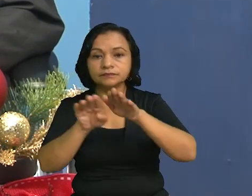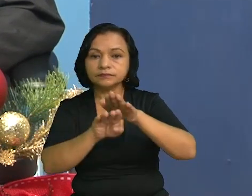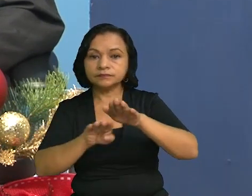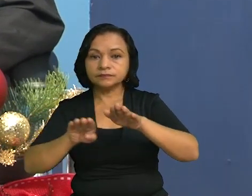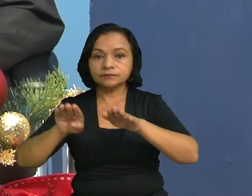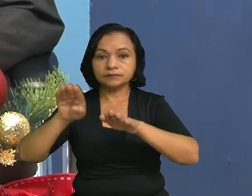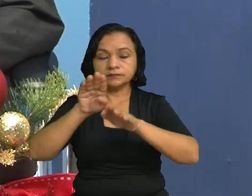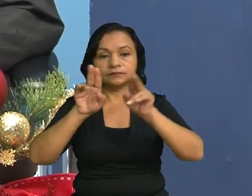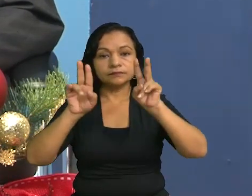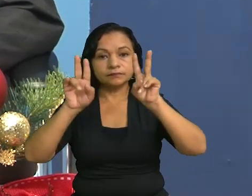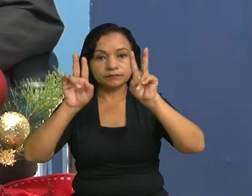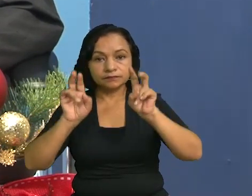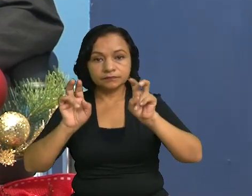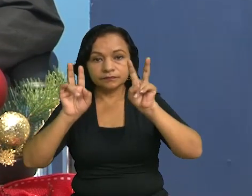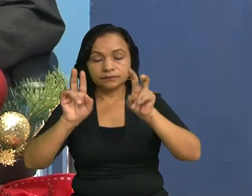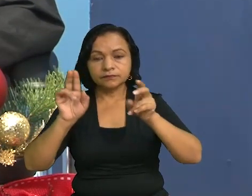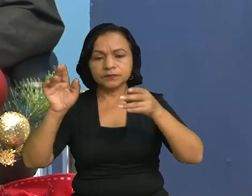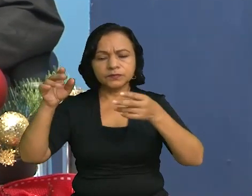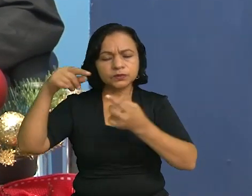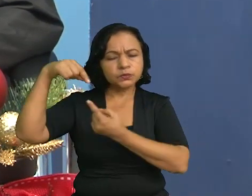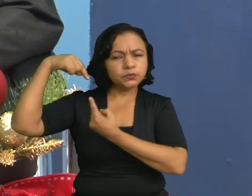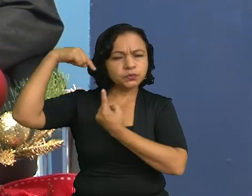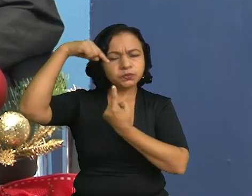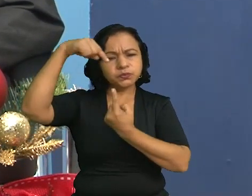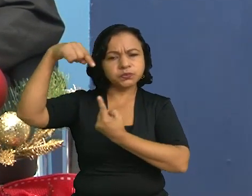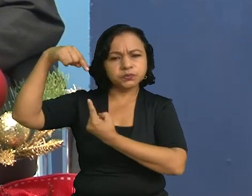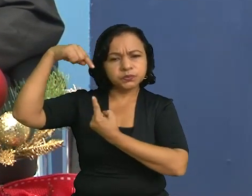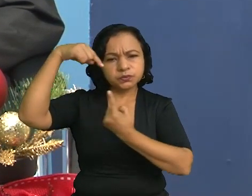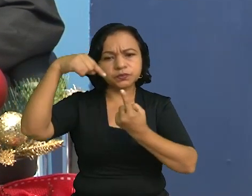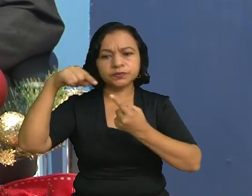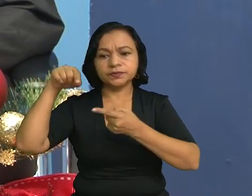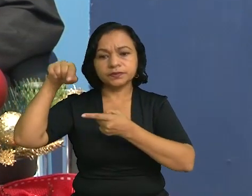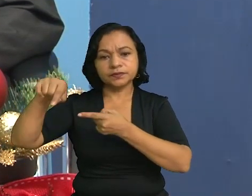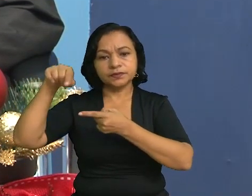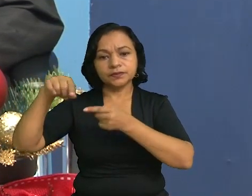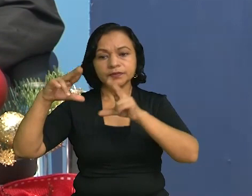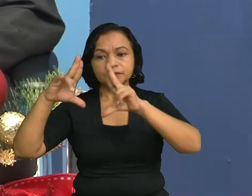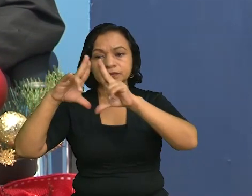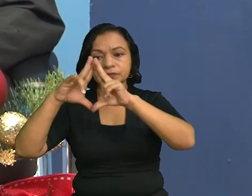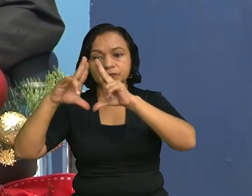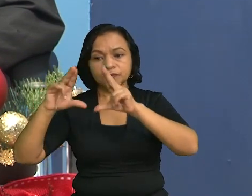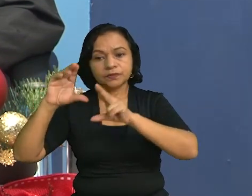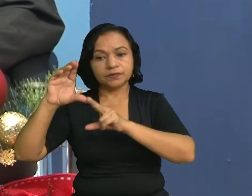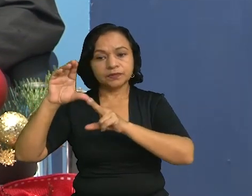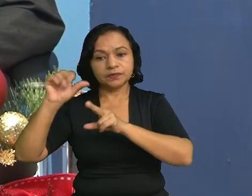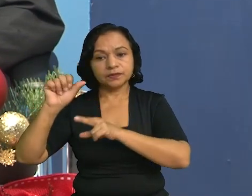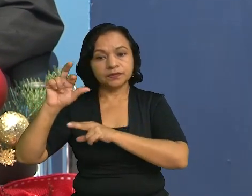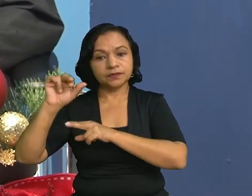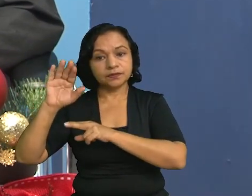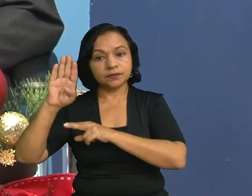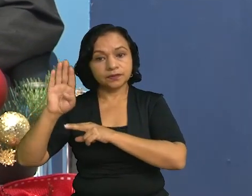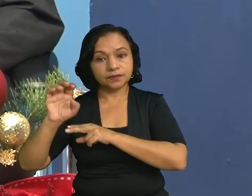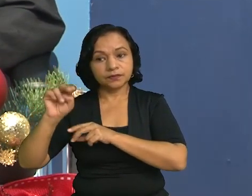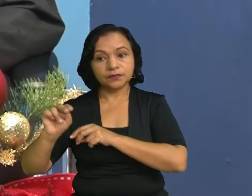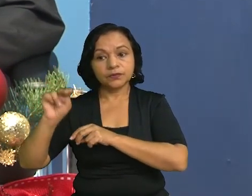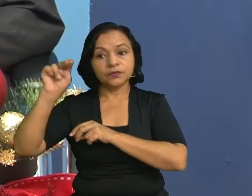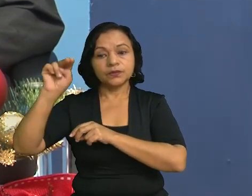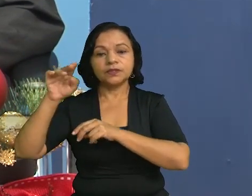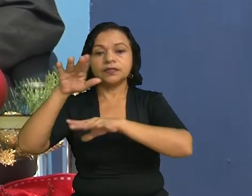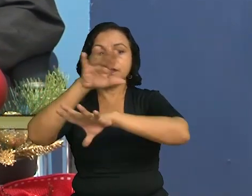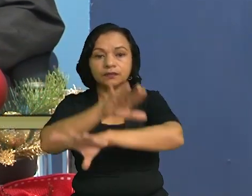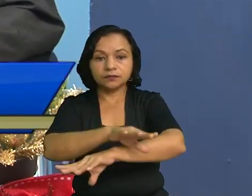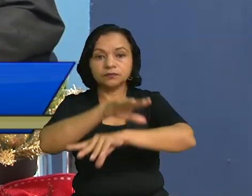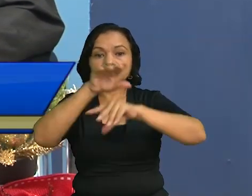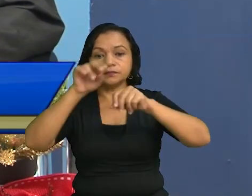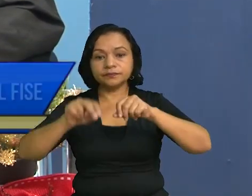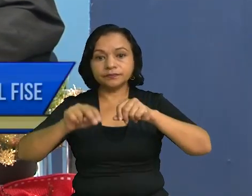el tema de los huracanes con la costa caribe y la parte norte de jinotega